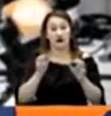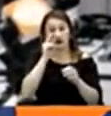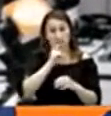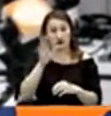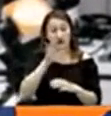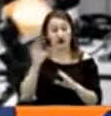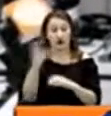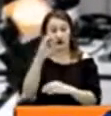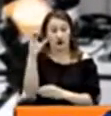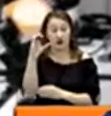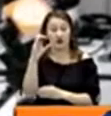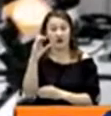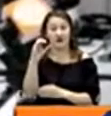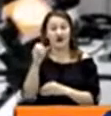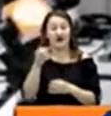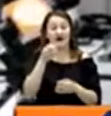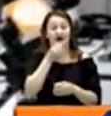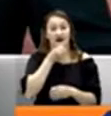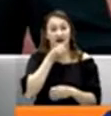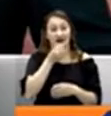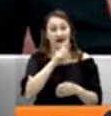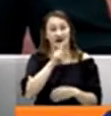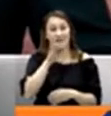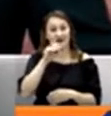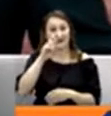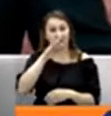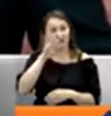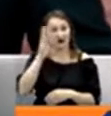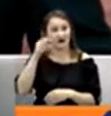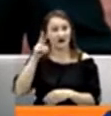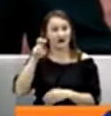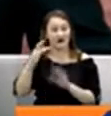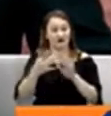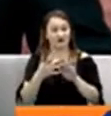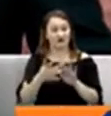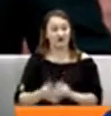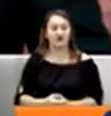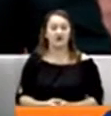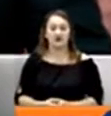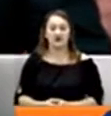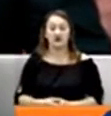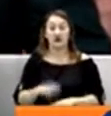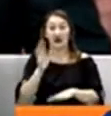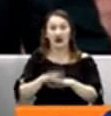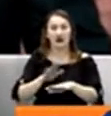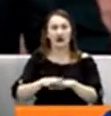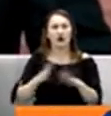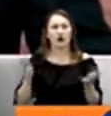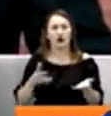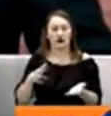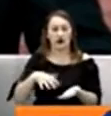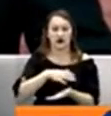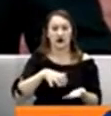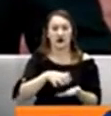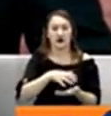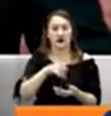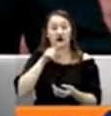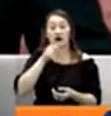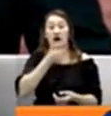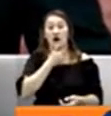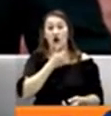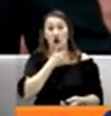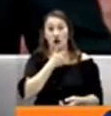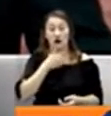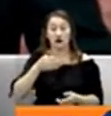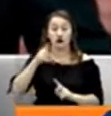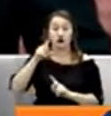y RTVC Noticias, conectados 24/7. Alerta ambiental en Santander. En Málaga comenzó el racionamiento nocturno de agua. Desde